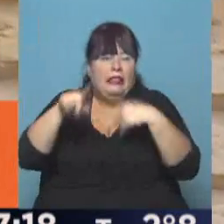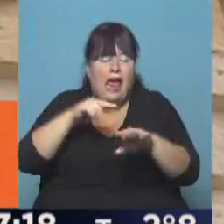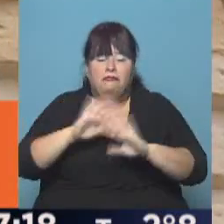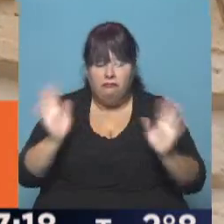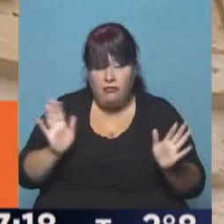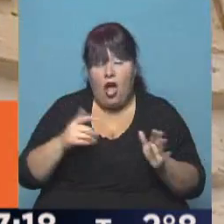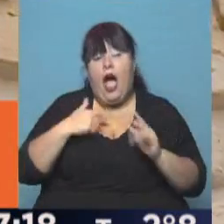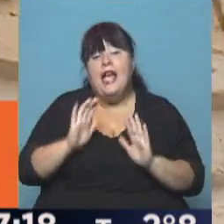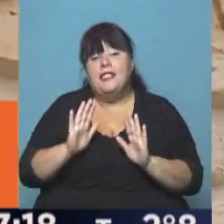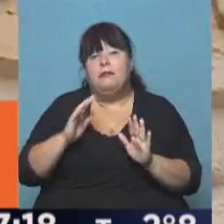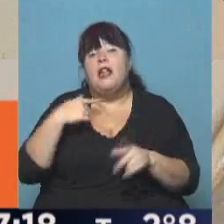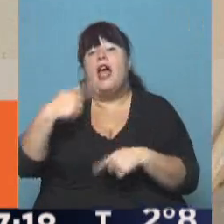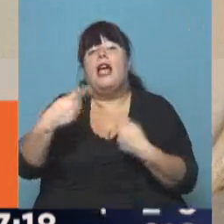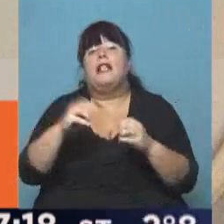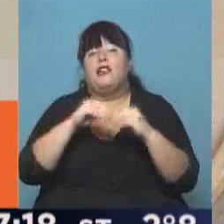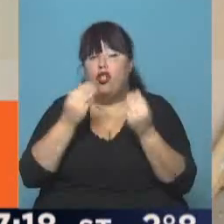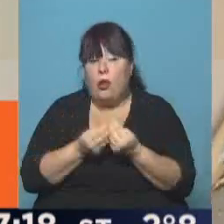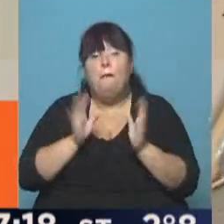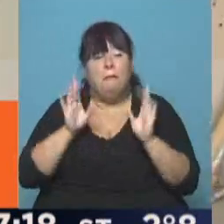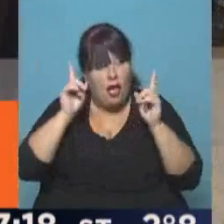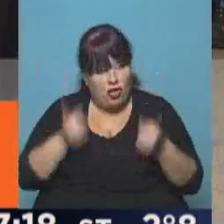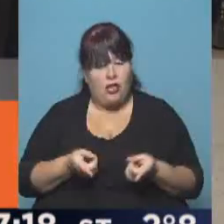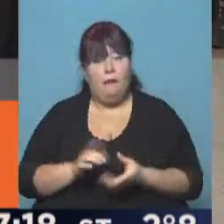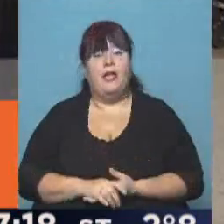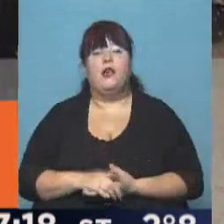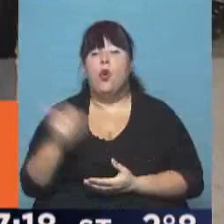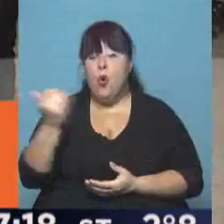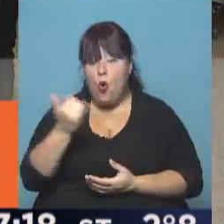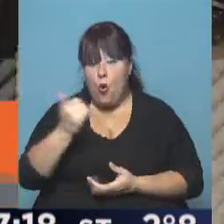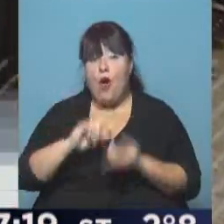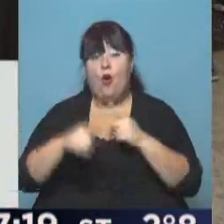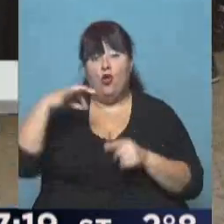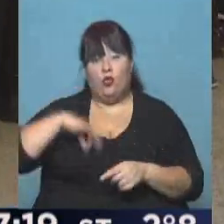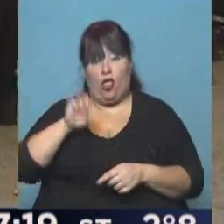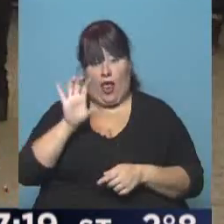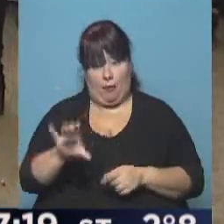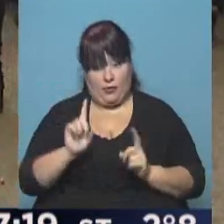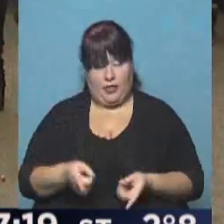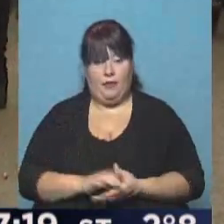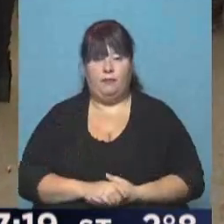esperaremos cuáles son los resultados, pero sin dudas también el día jueves en la paritaria provincial.